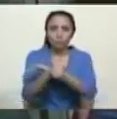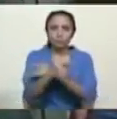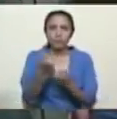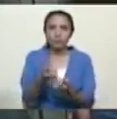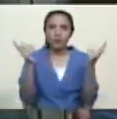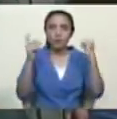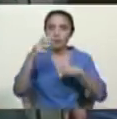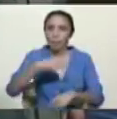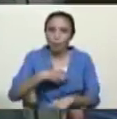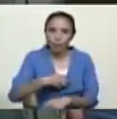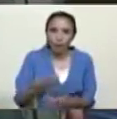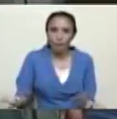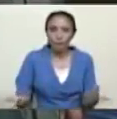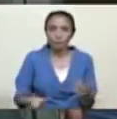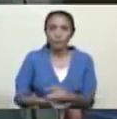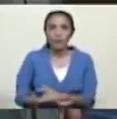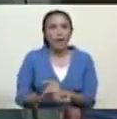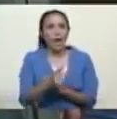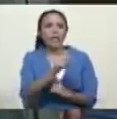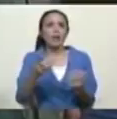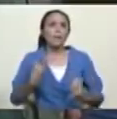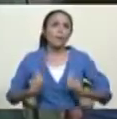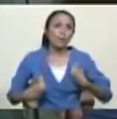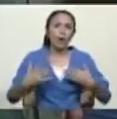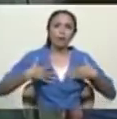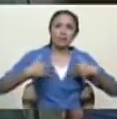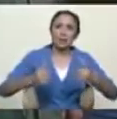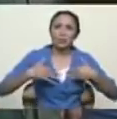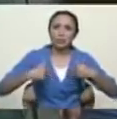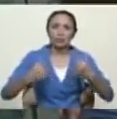Están preocupados, según ellos, por la salud de los venezolanos.